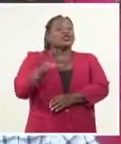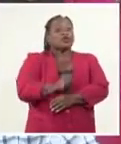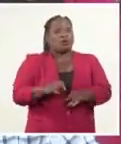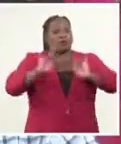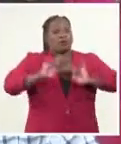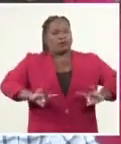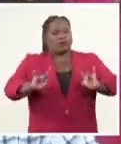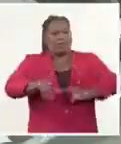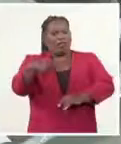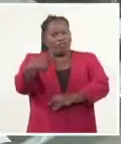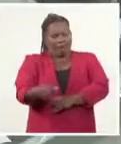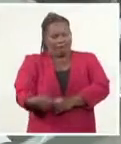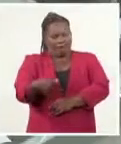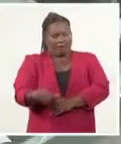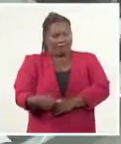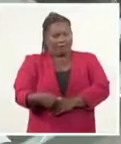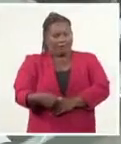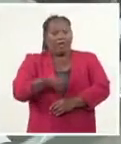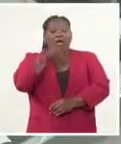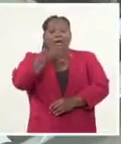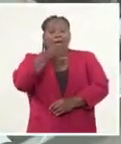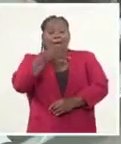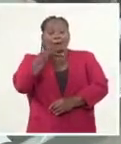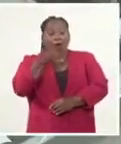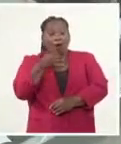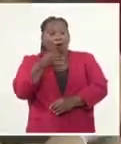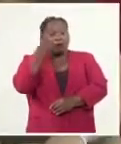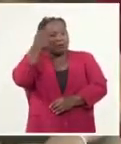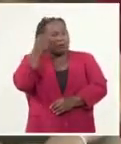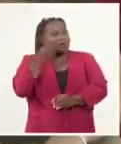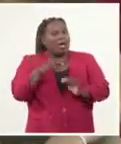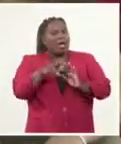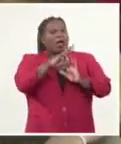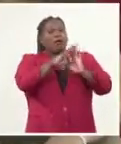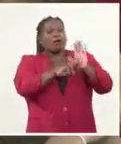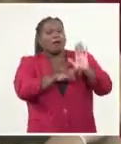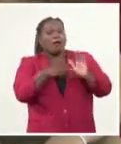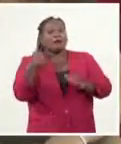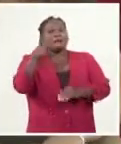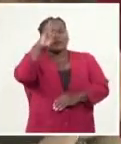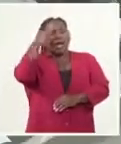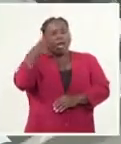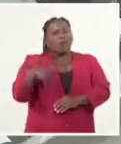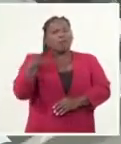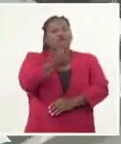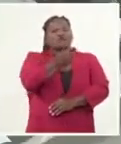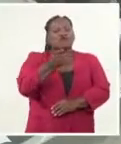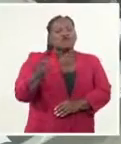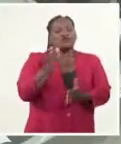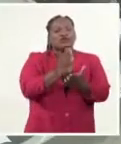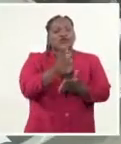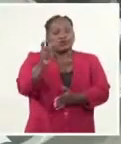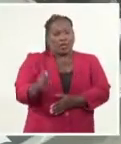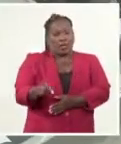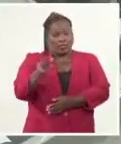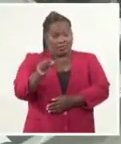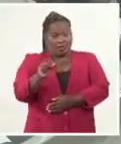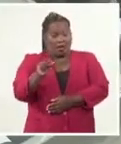universitarios. Instó a observar lo reglamentado para garantizar la salud de profesores y alumnos con el autofocal y